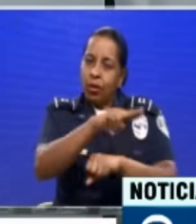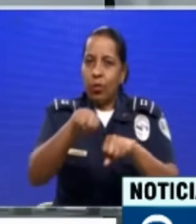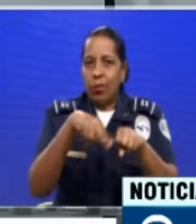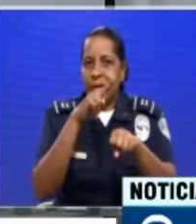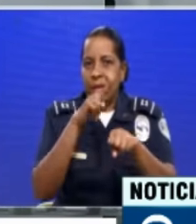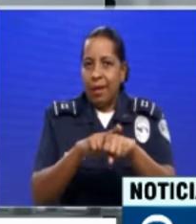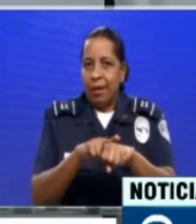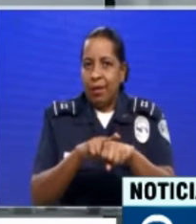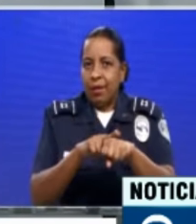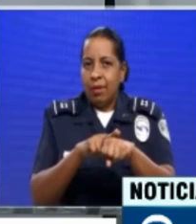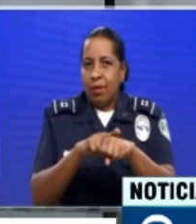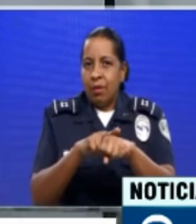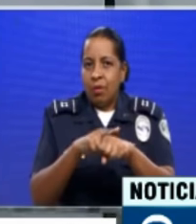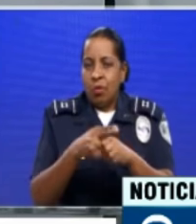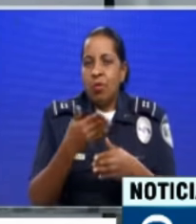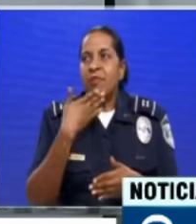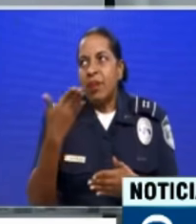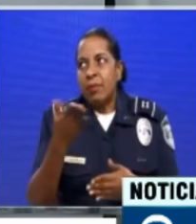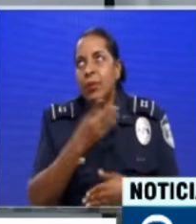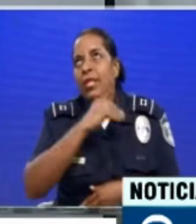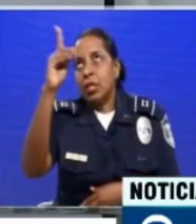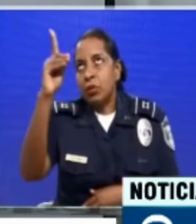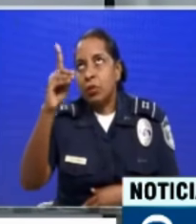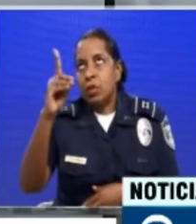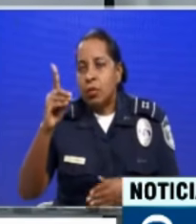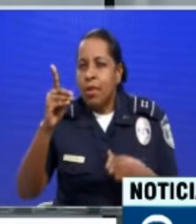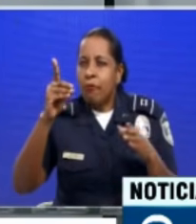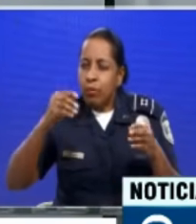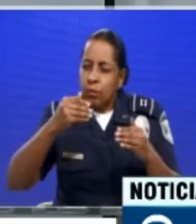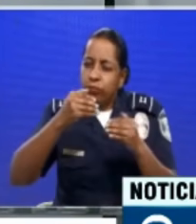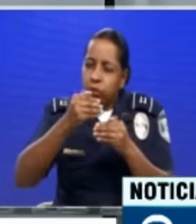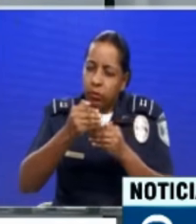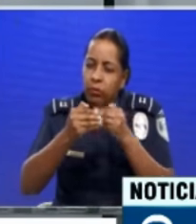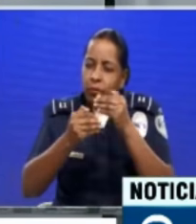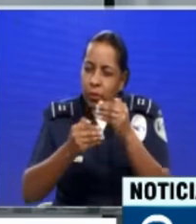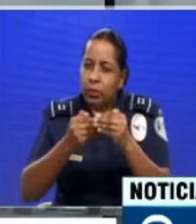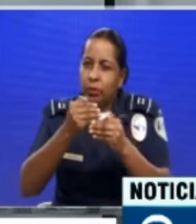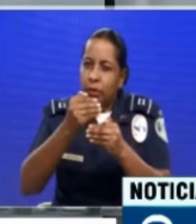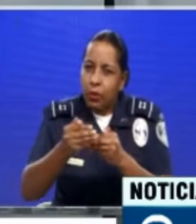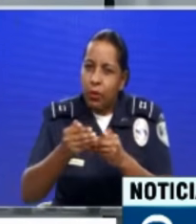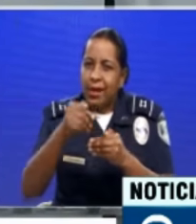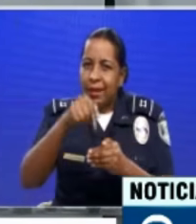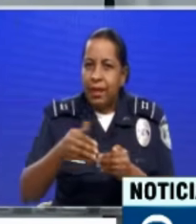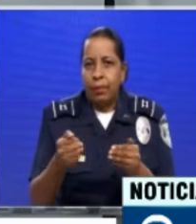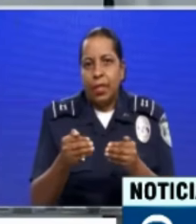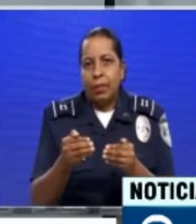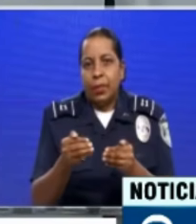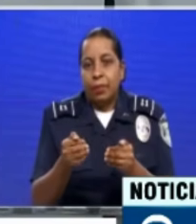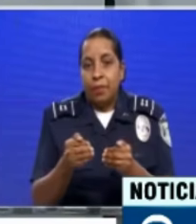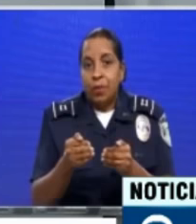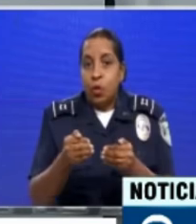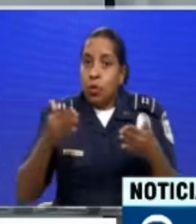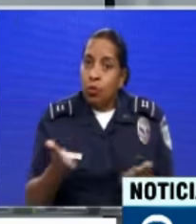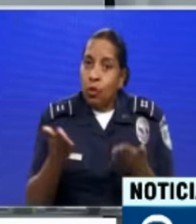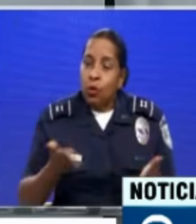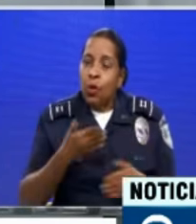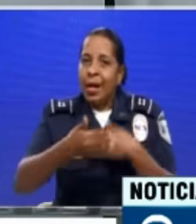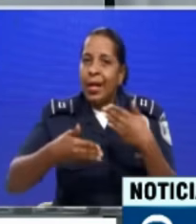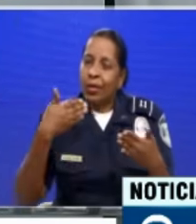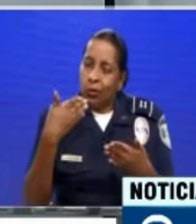normalidad de una manera gradual en la República de Panamá. Yo